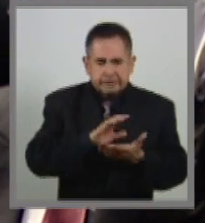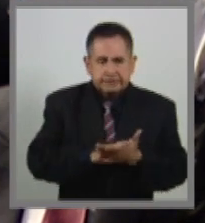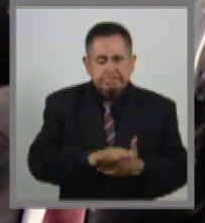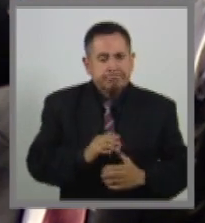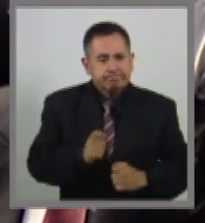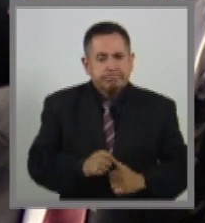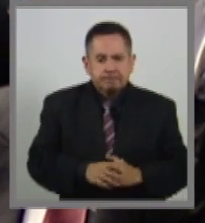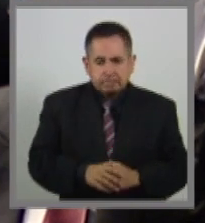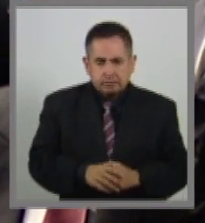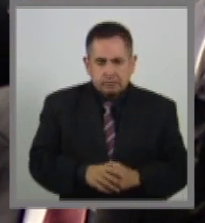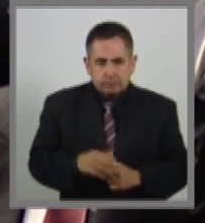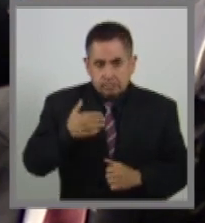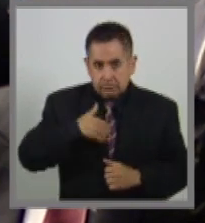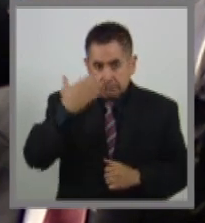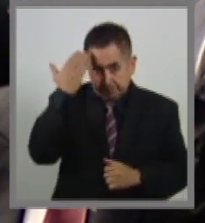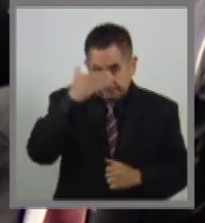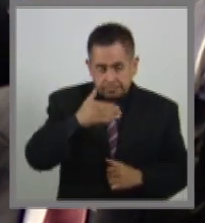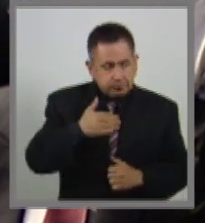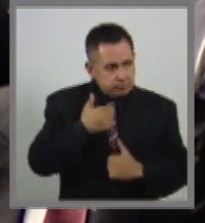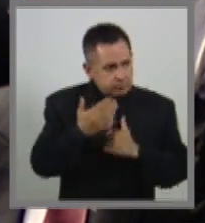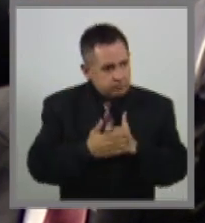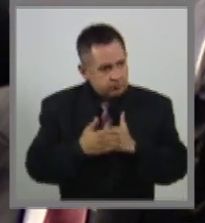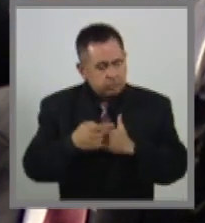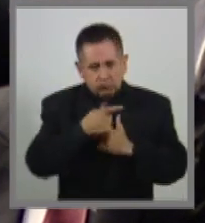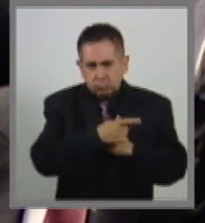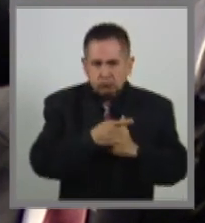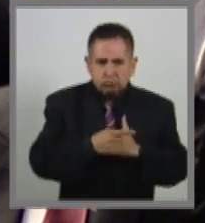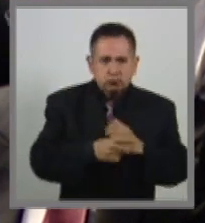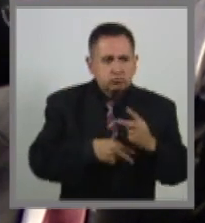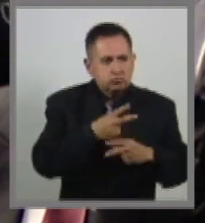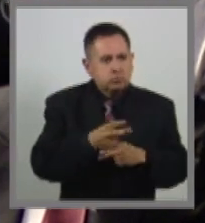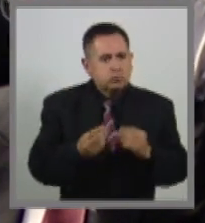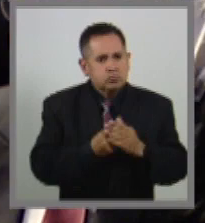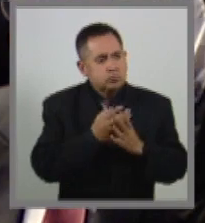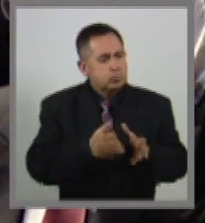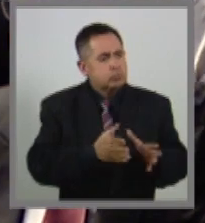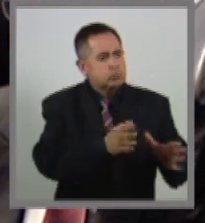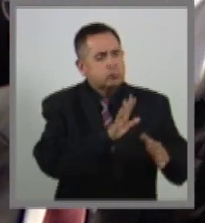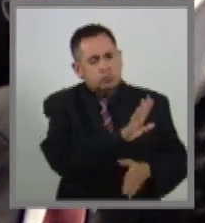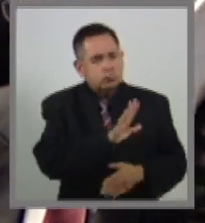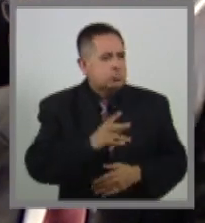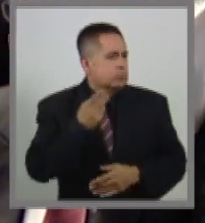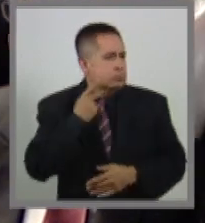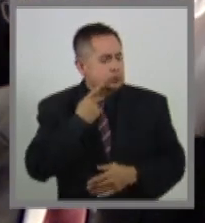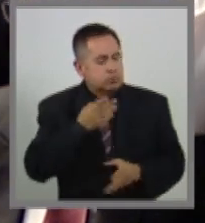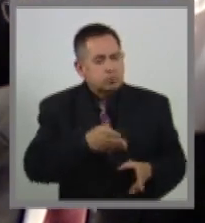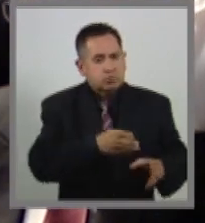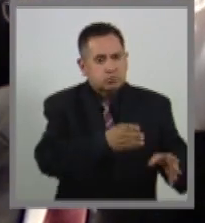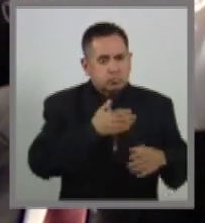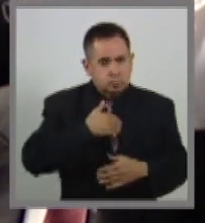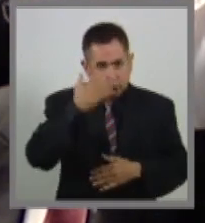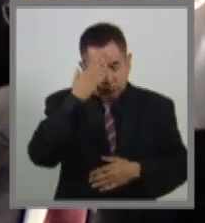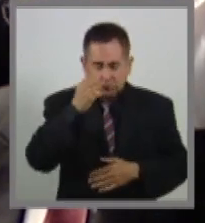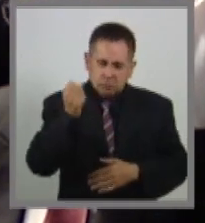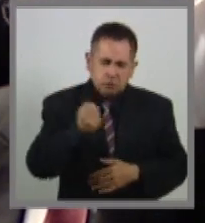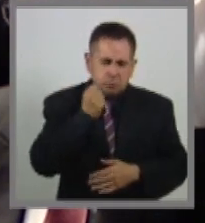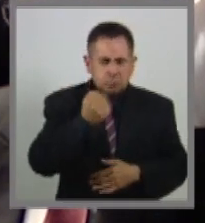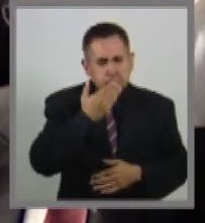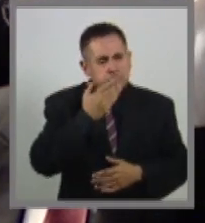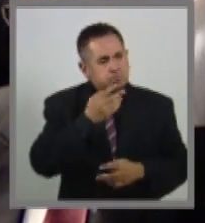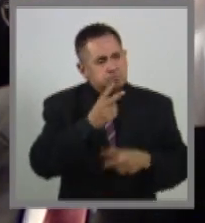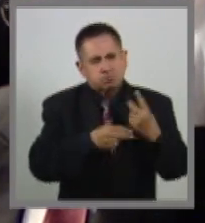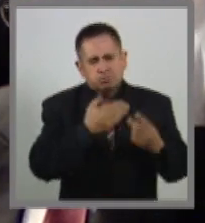Sé que vas a buscar, Cristina, un nuevo destino en tu vida política. Sé que te va a ir mucho, muy